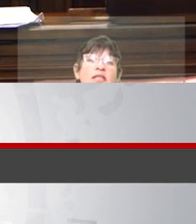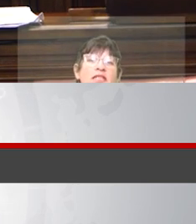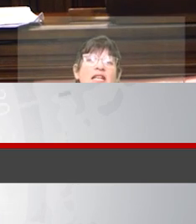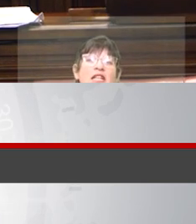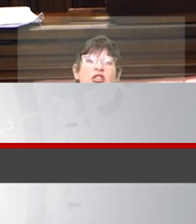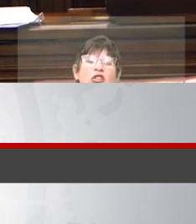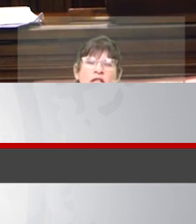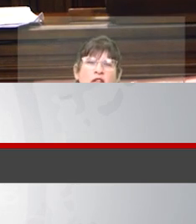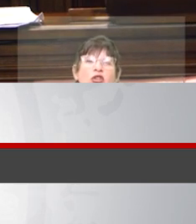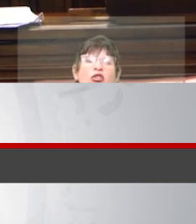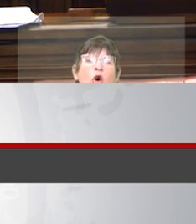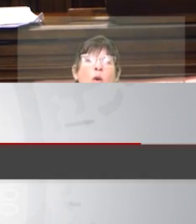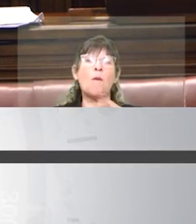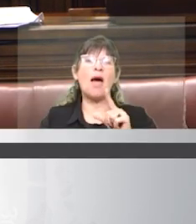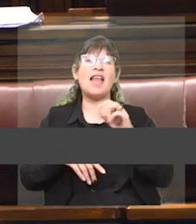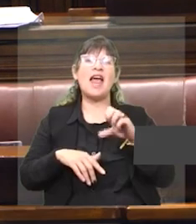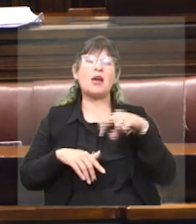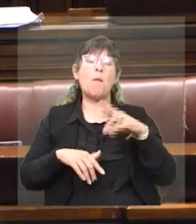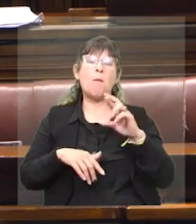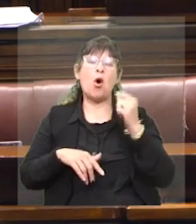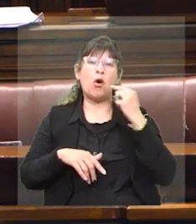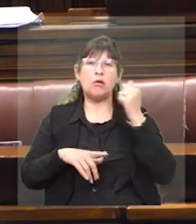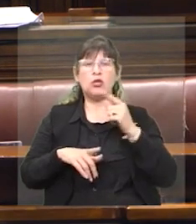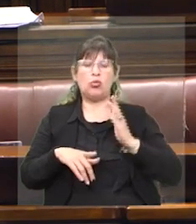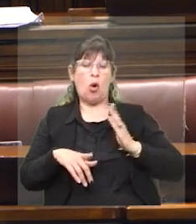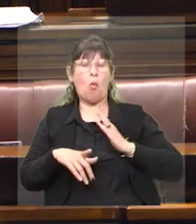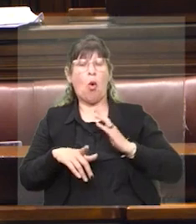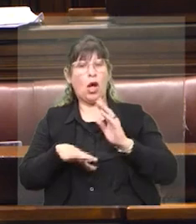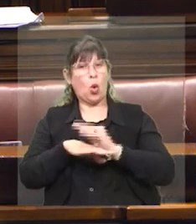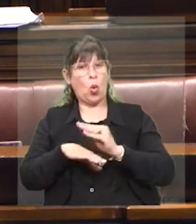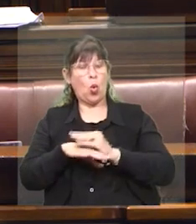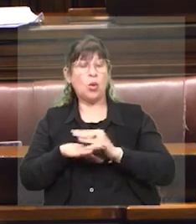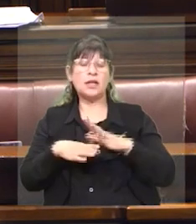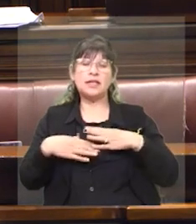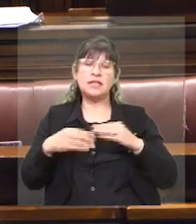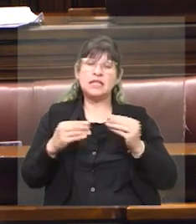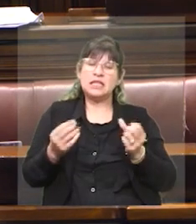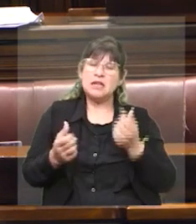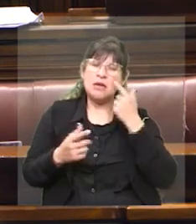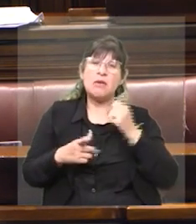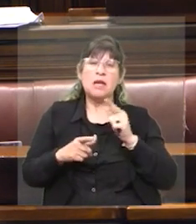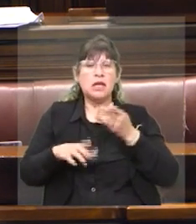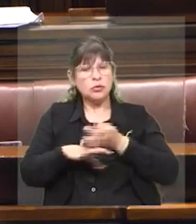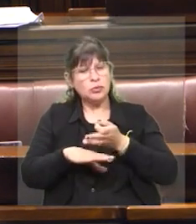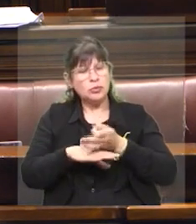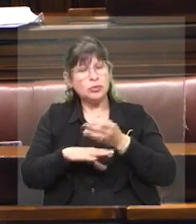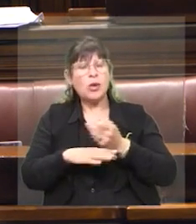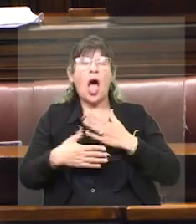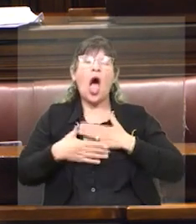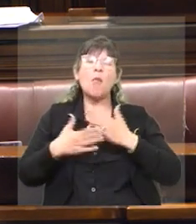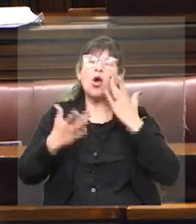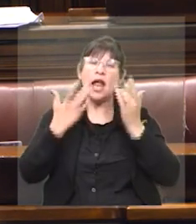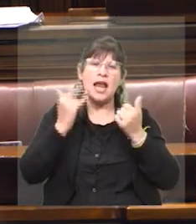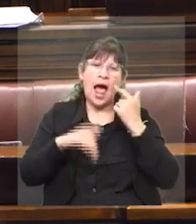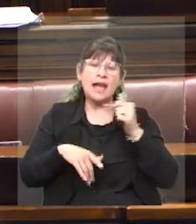clorinda Palermo mujer culta y sensible Que formó a sus hijos en el amor al arte al estudio